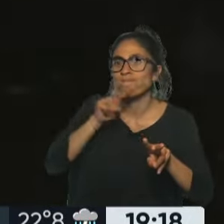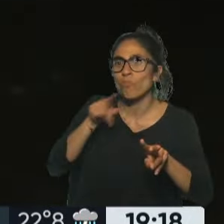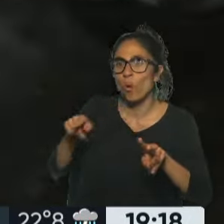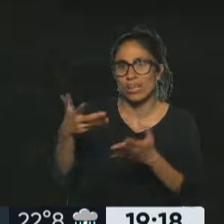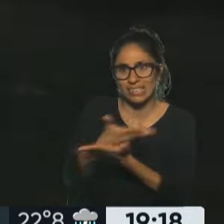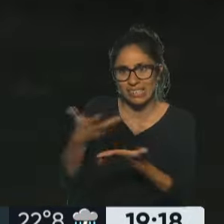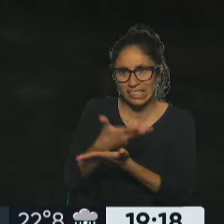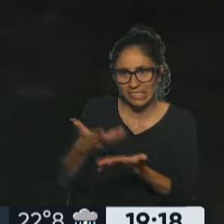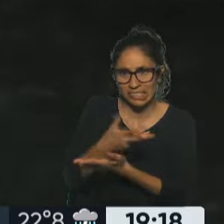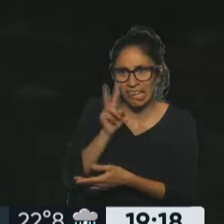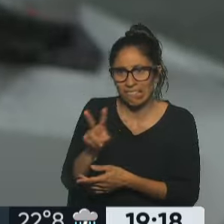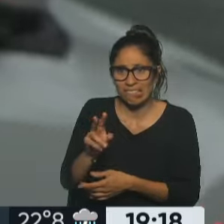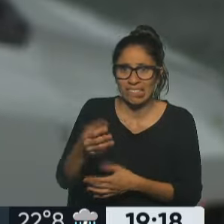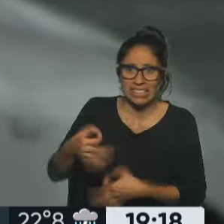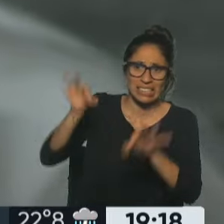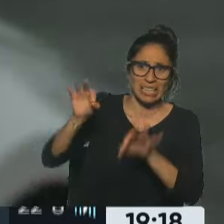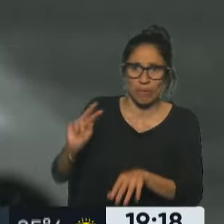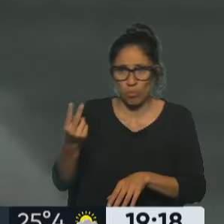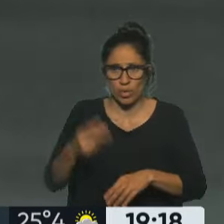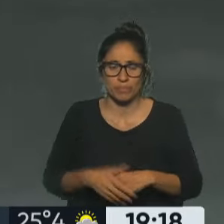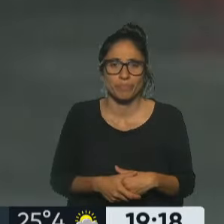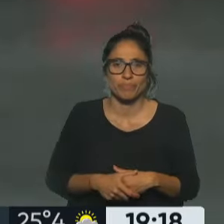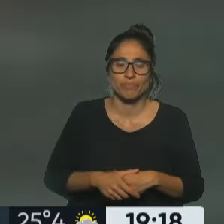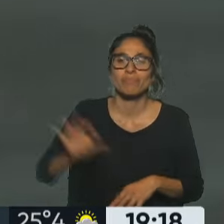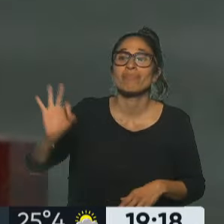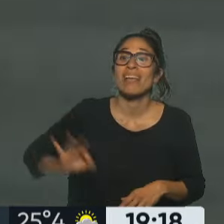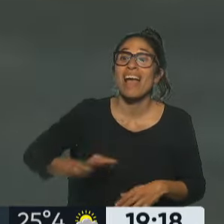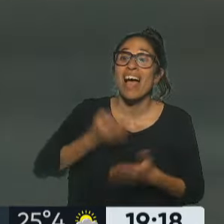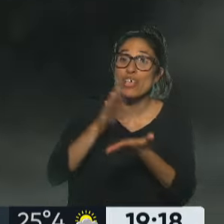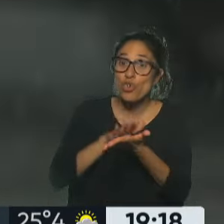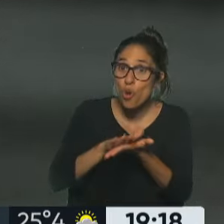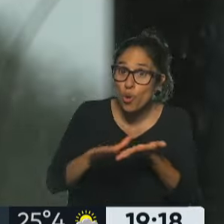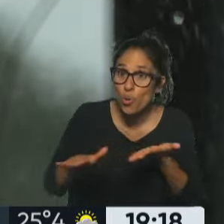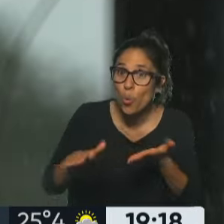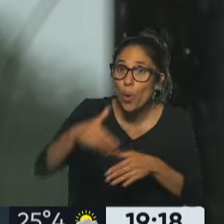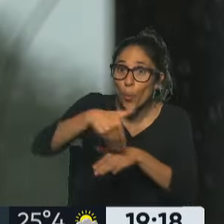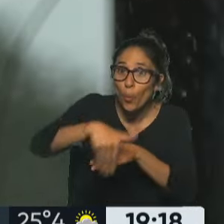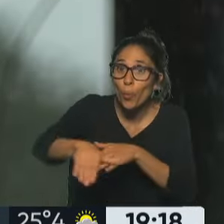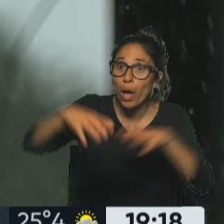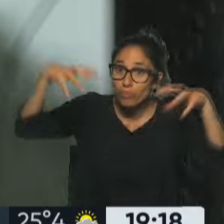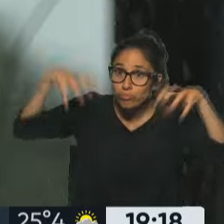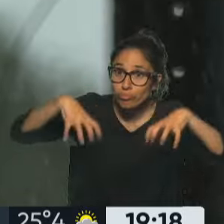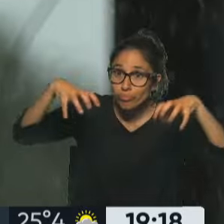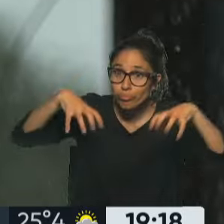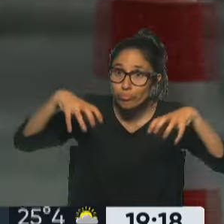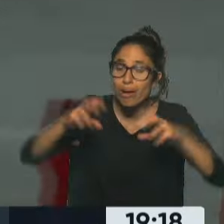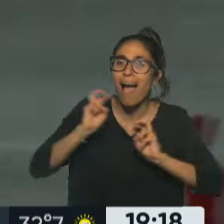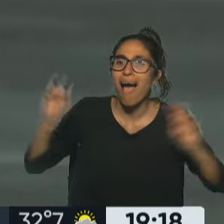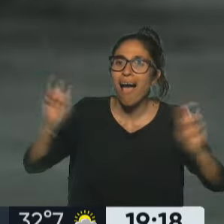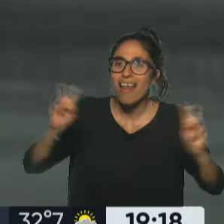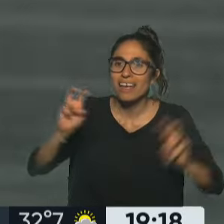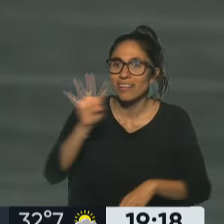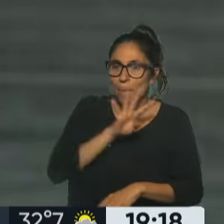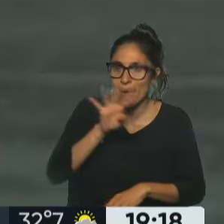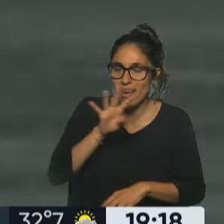Tormenta y granizo en Año Nuevo. El Servicio Meteorológico Nacional emitió una alerta amarilla en 7 provincias: Buenos